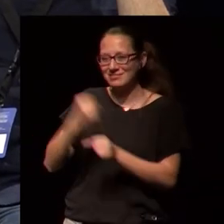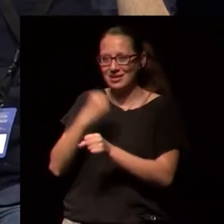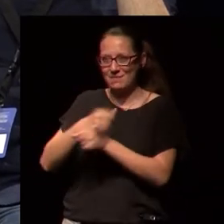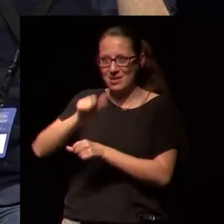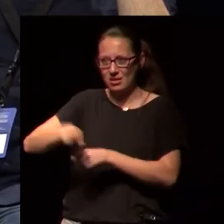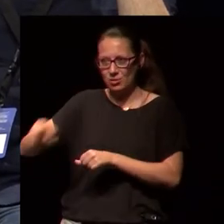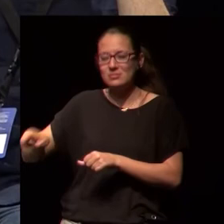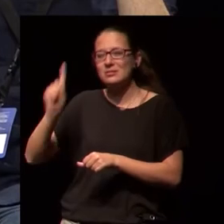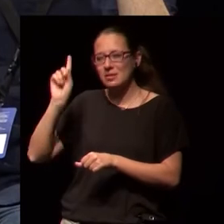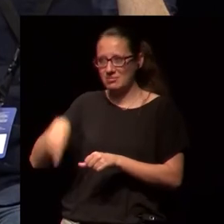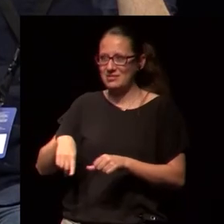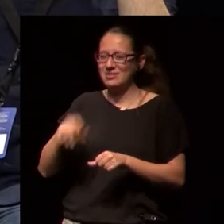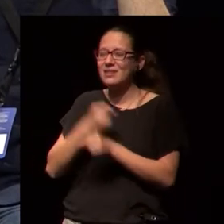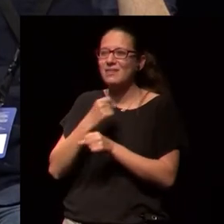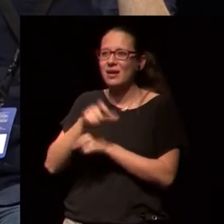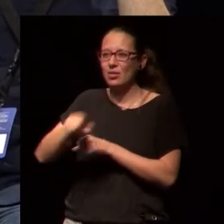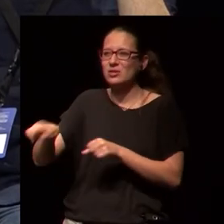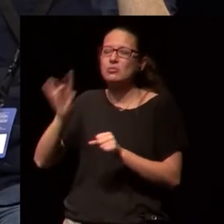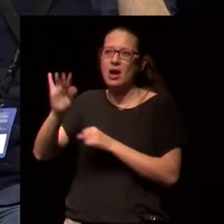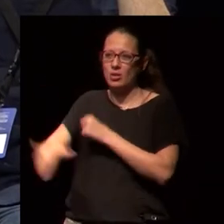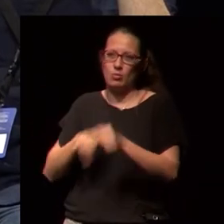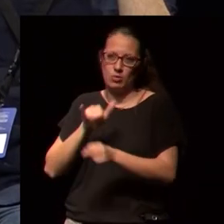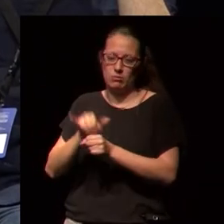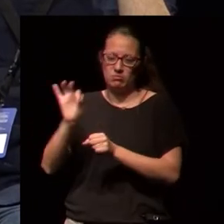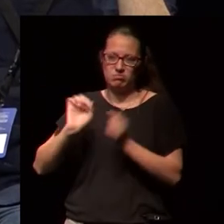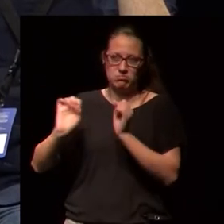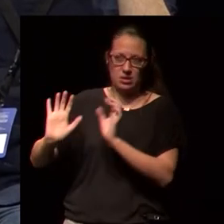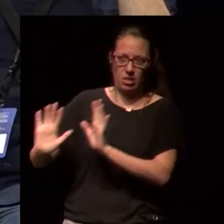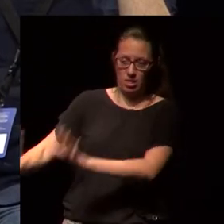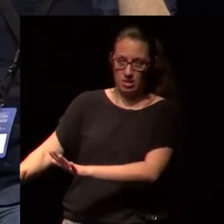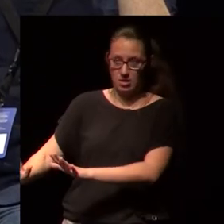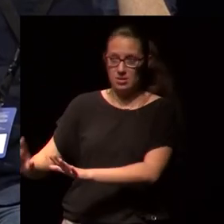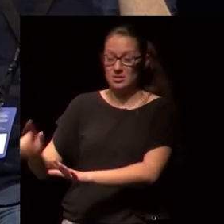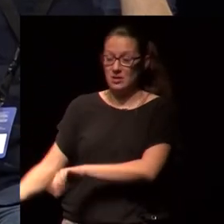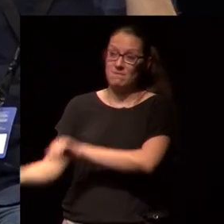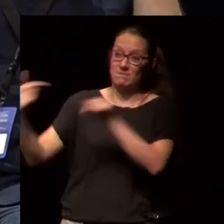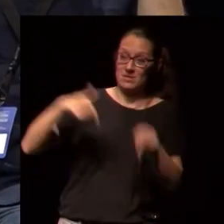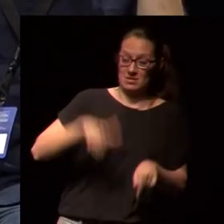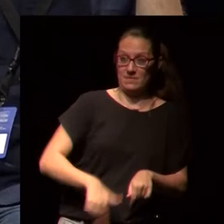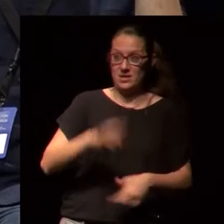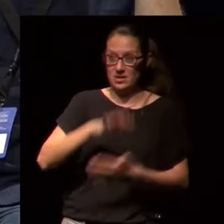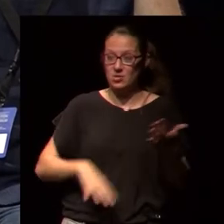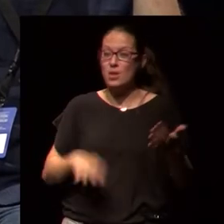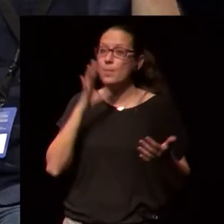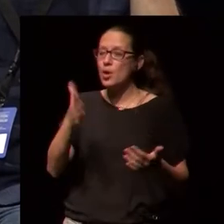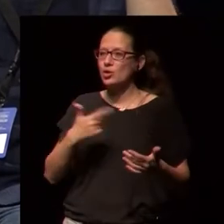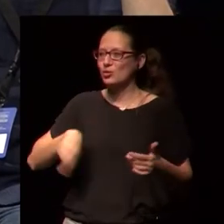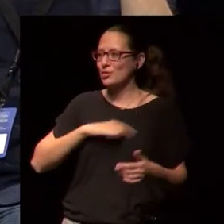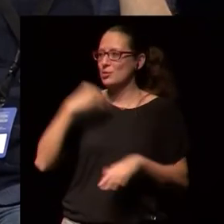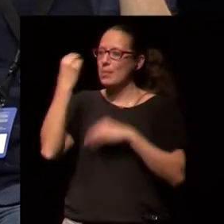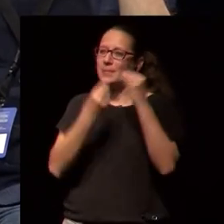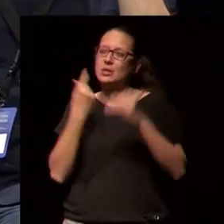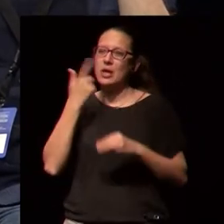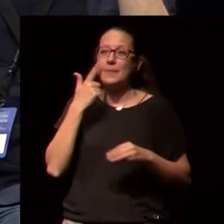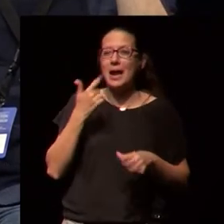en un aeropuerto abandonado. Vienen a Barcelona porque se está planteando la posibilidad de hacer